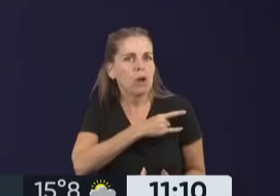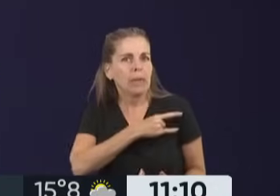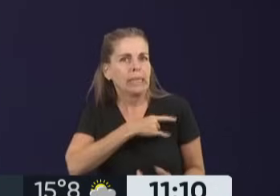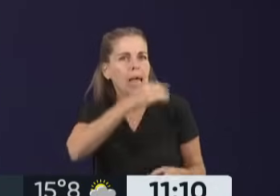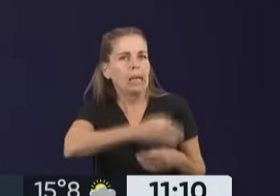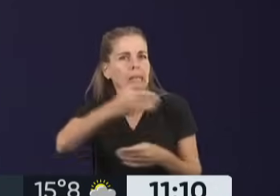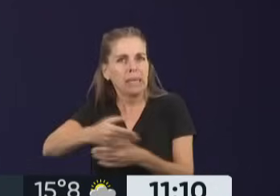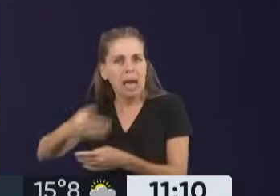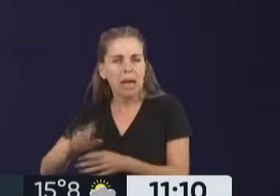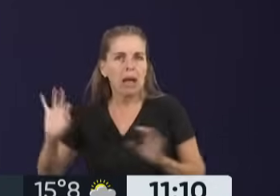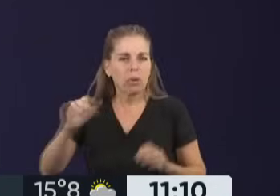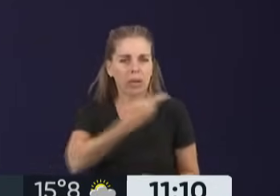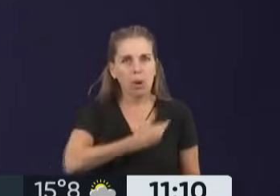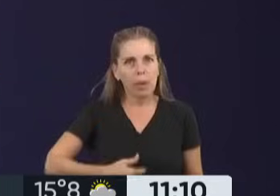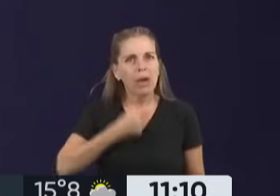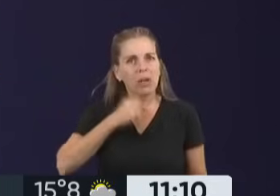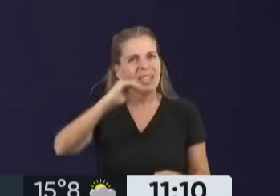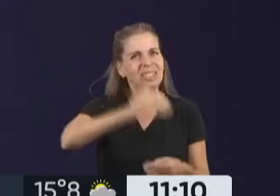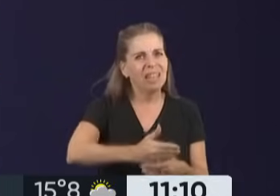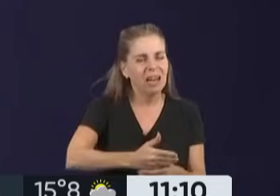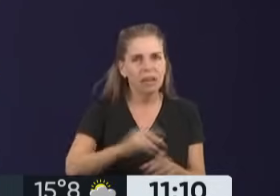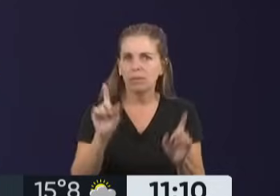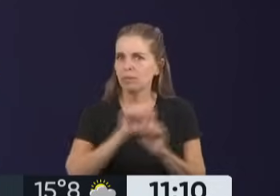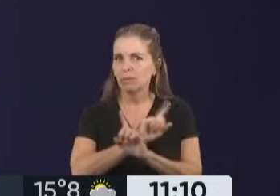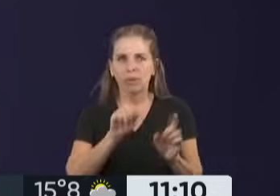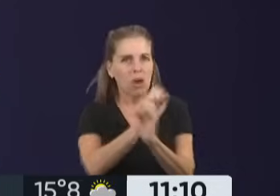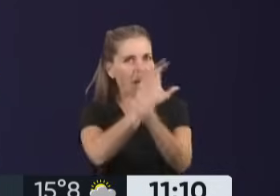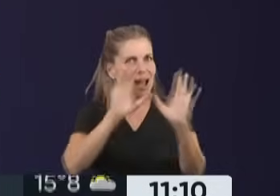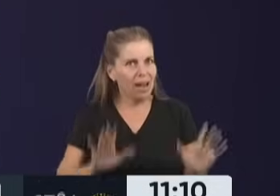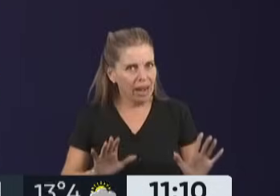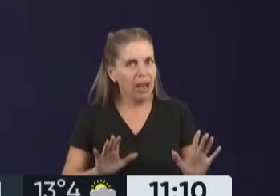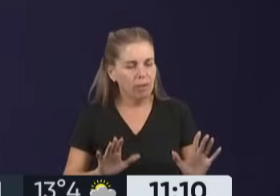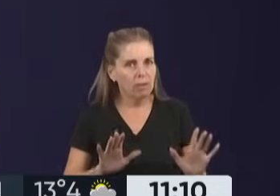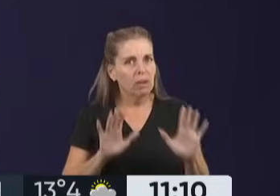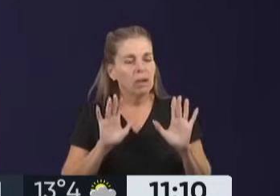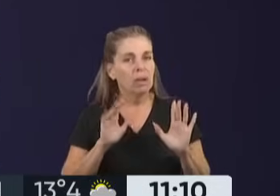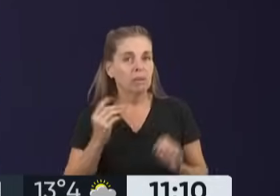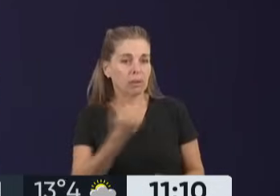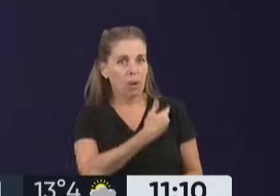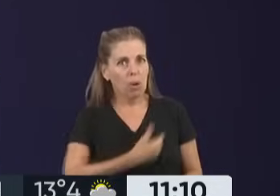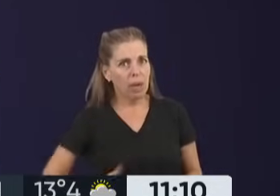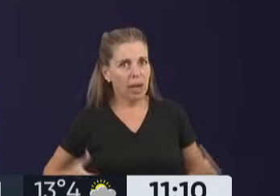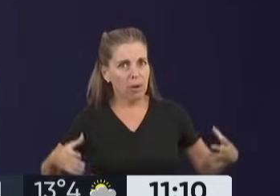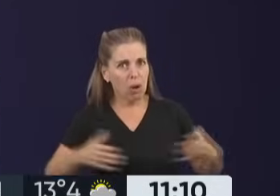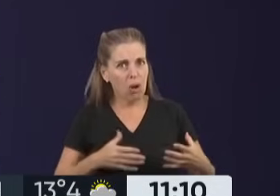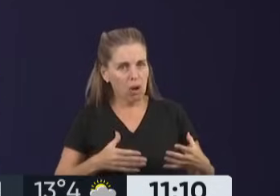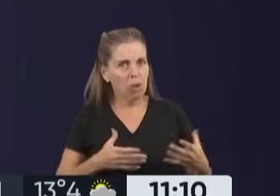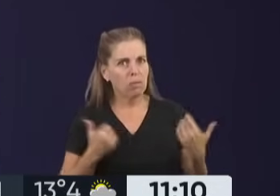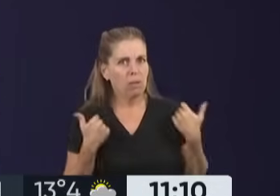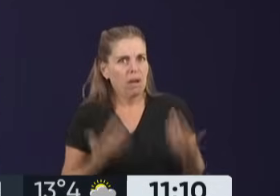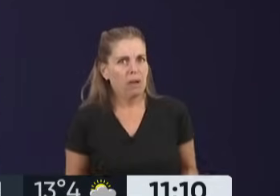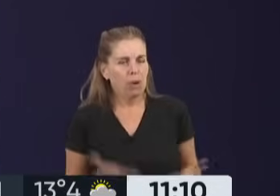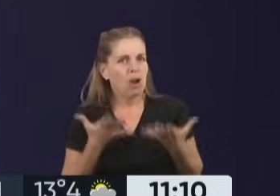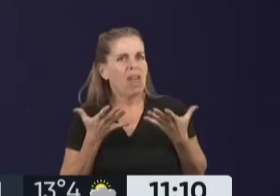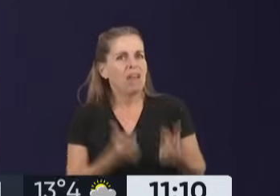cerrar o que son intenciones de este gobierno cerrarlas, aclarar una y mil veces que la vamos a defender como nadie a